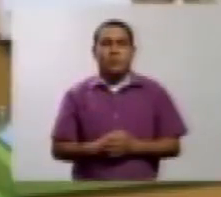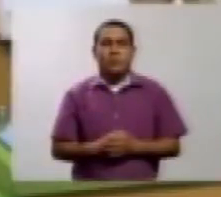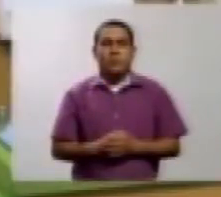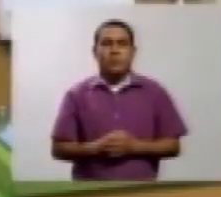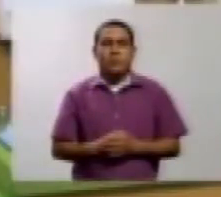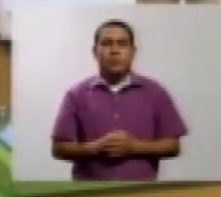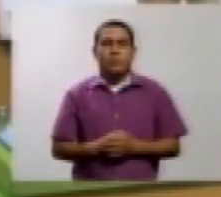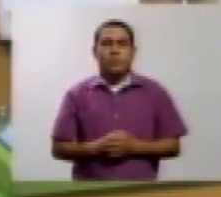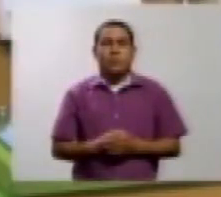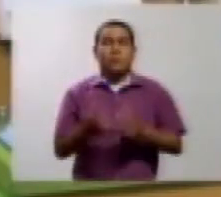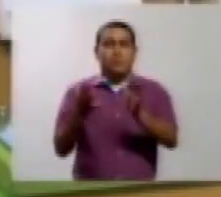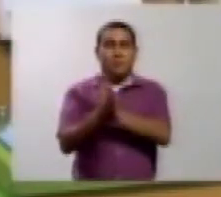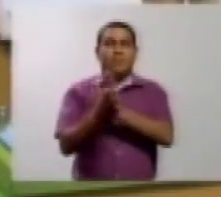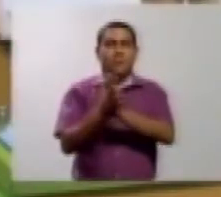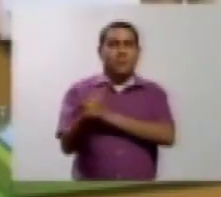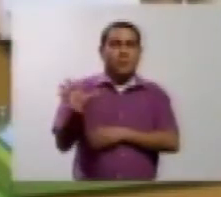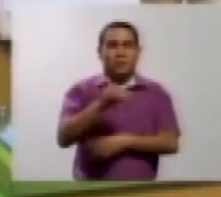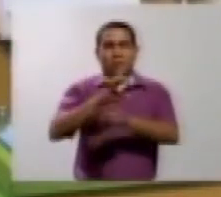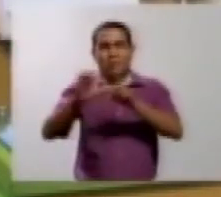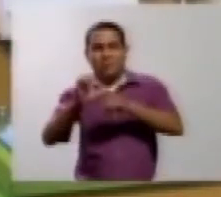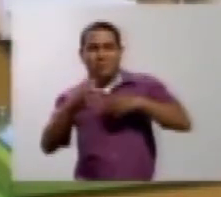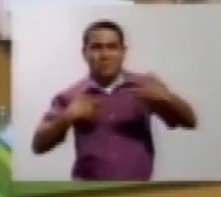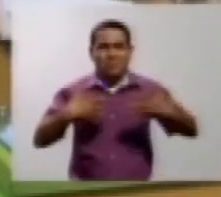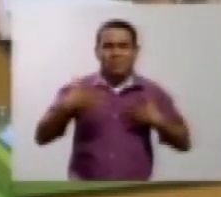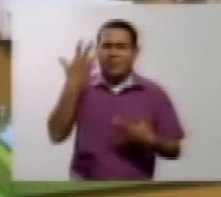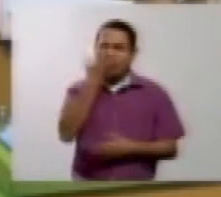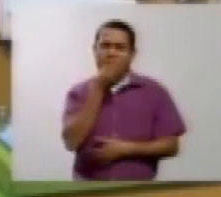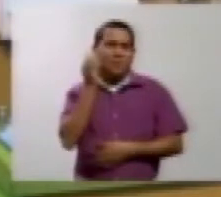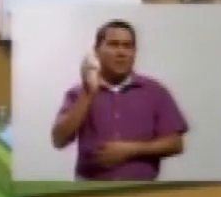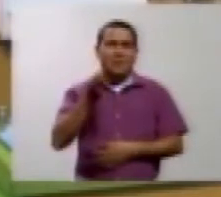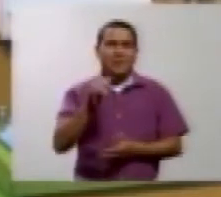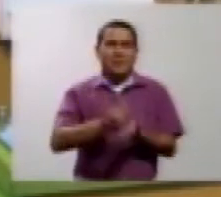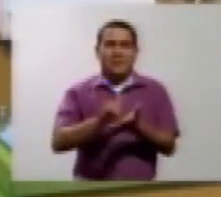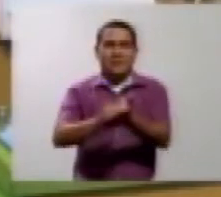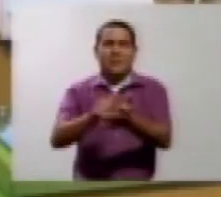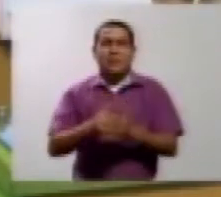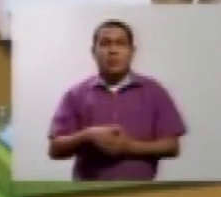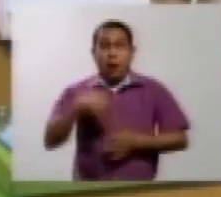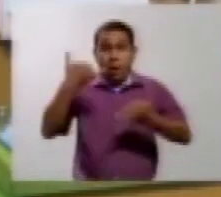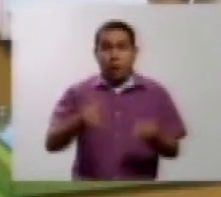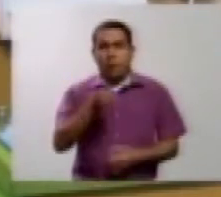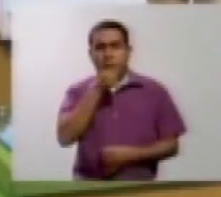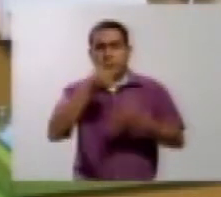estaba Lucía del Mar con toda la actualidad del entretenimiento. Muy linda, como siempre, Lili. Como siempre, hasta aquí las